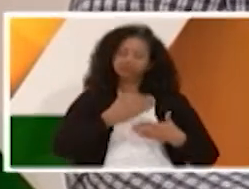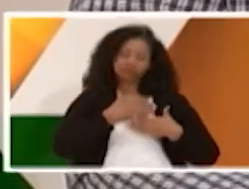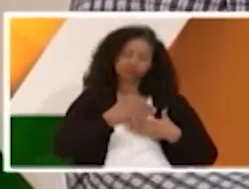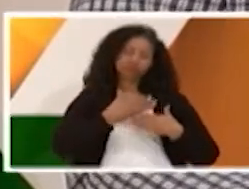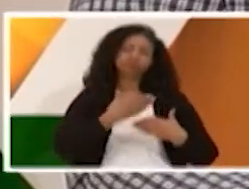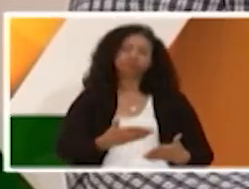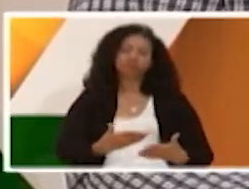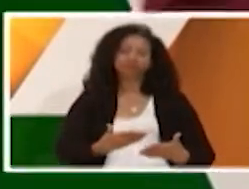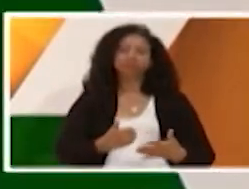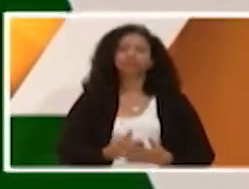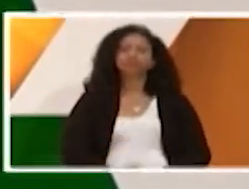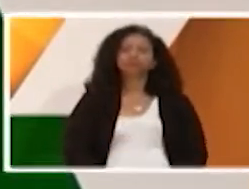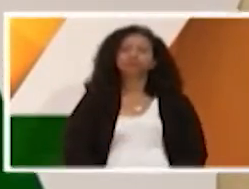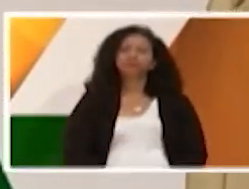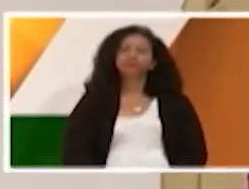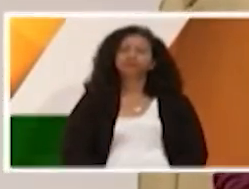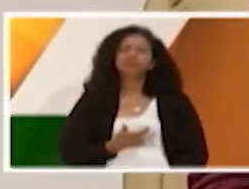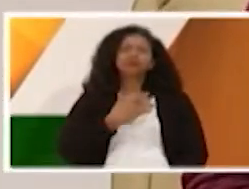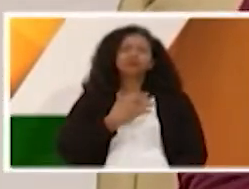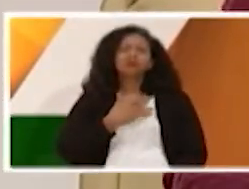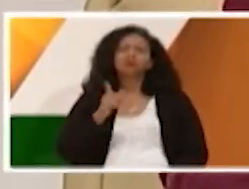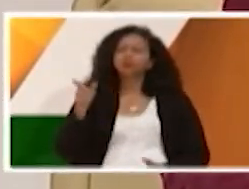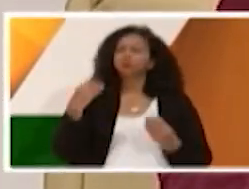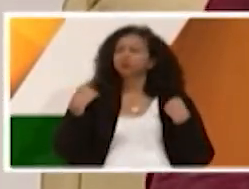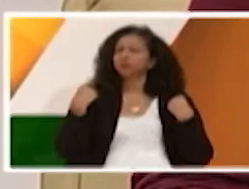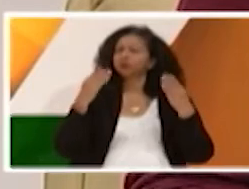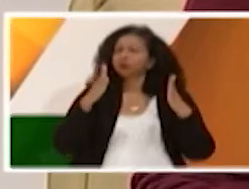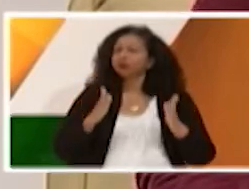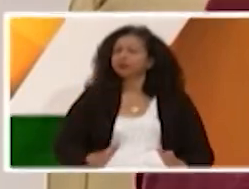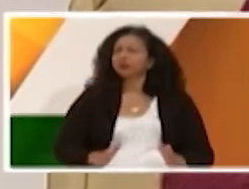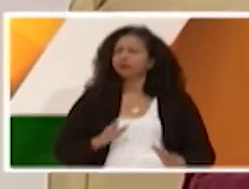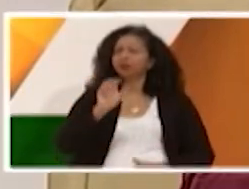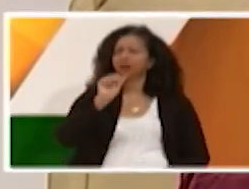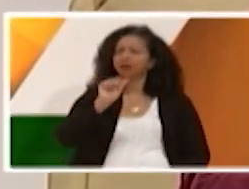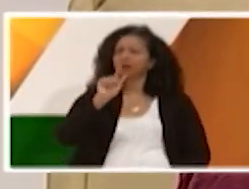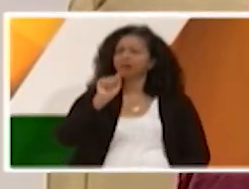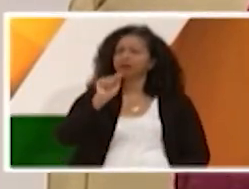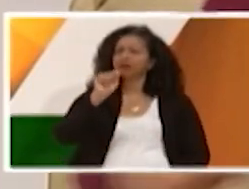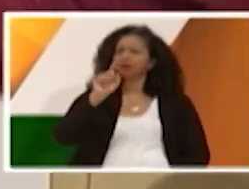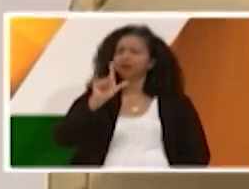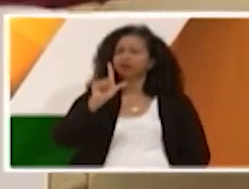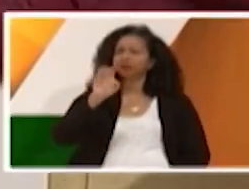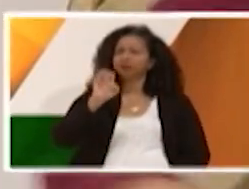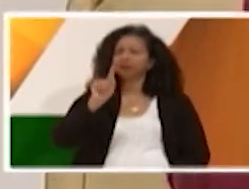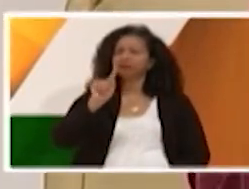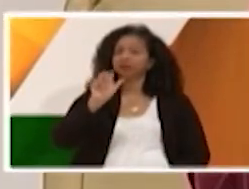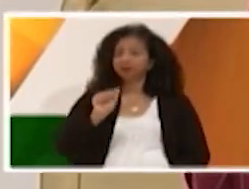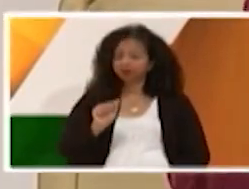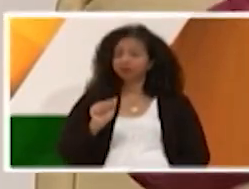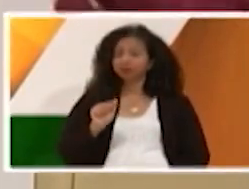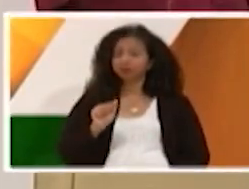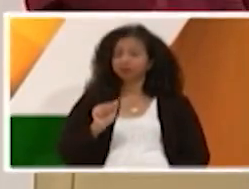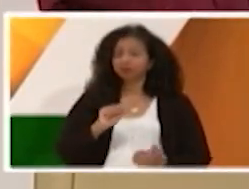participar. ¿Qué se siente ser un atleta? Porque tú eres un atleta, sí, indudablemente, y de alto rendimiento como